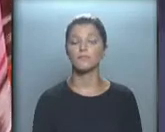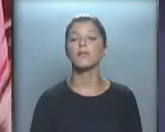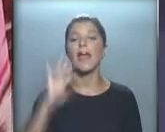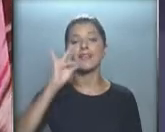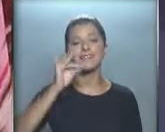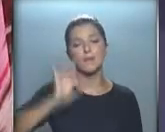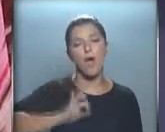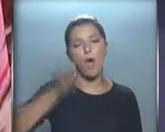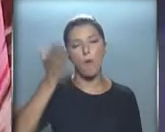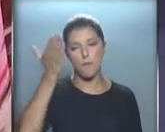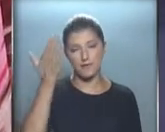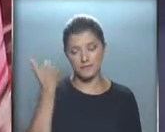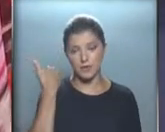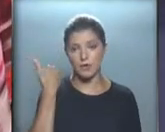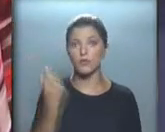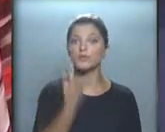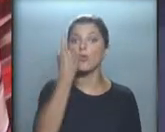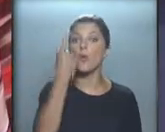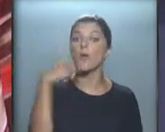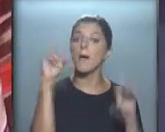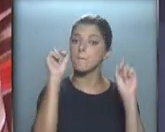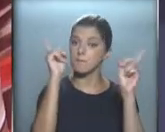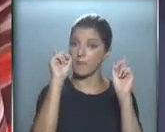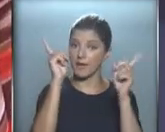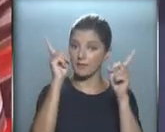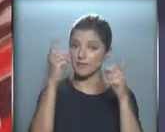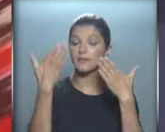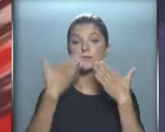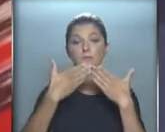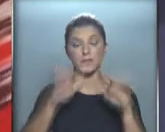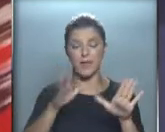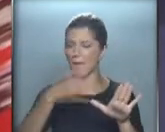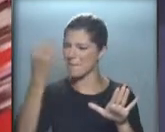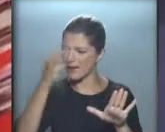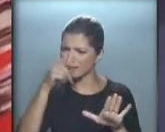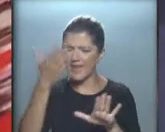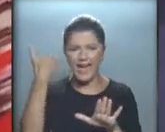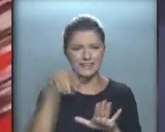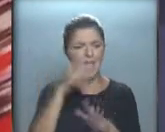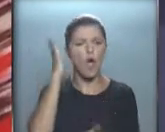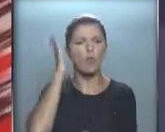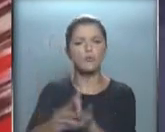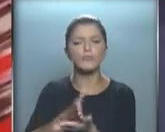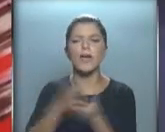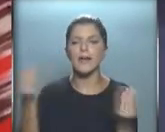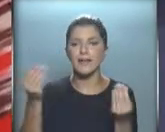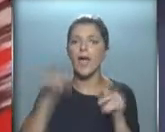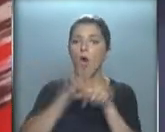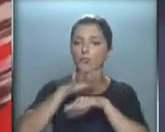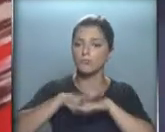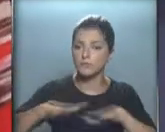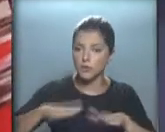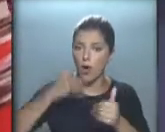En diciembre pasado, una maestra fue liberada. La verdad, estaba acusada de haber